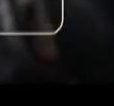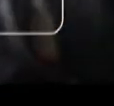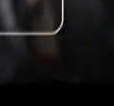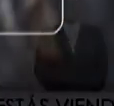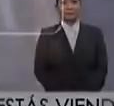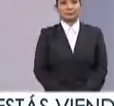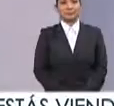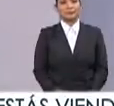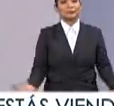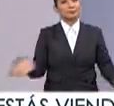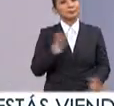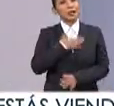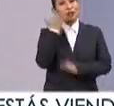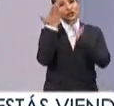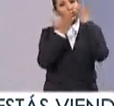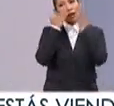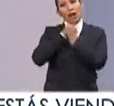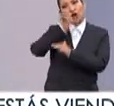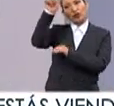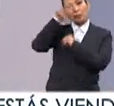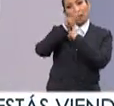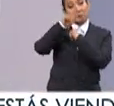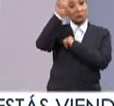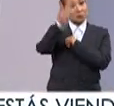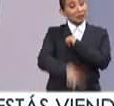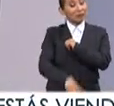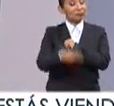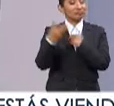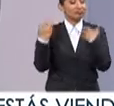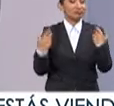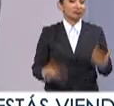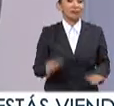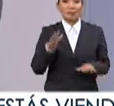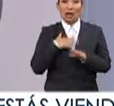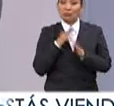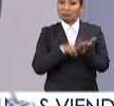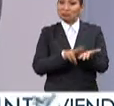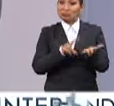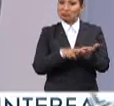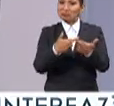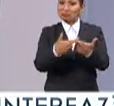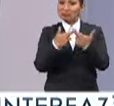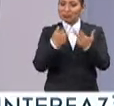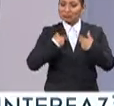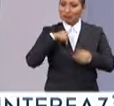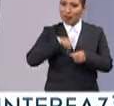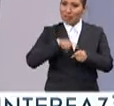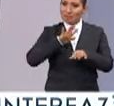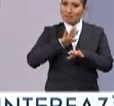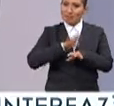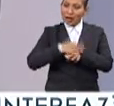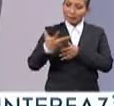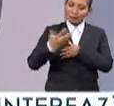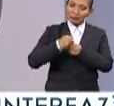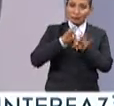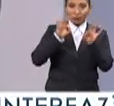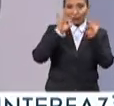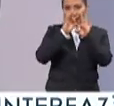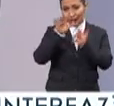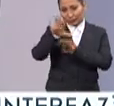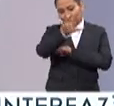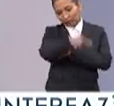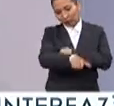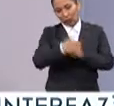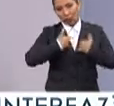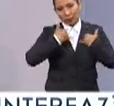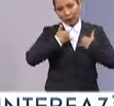y bueno pues estudiar en el mundo es sin duda alguna una de las más riquezas personales yo que más importantes dentro de